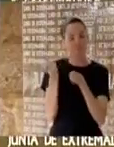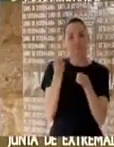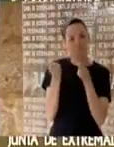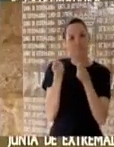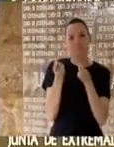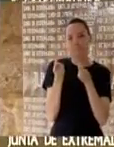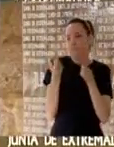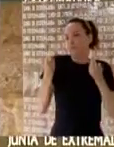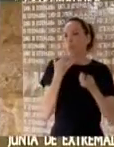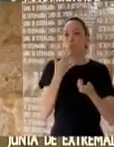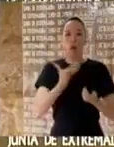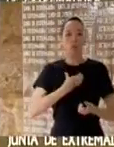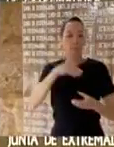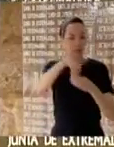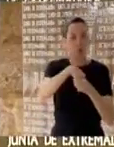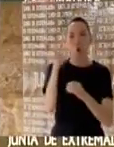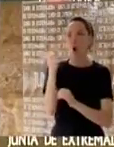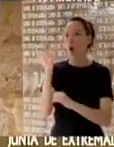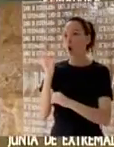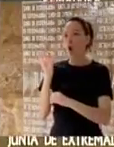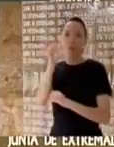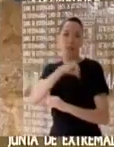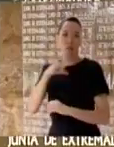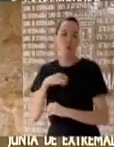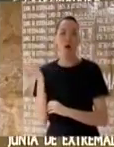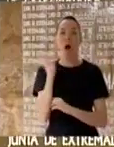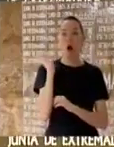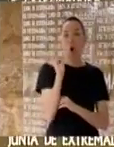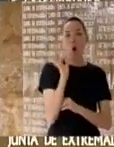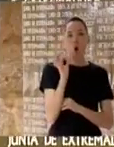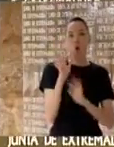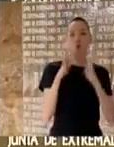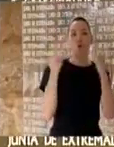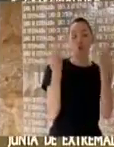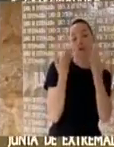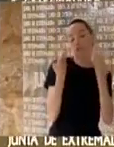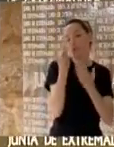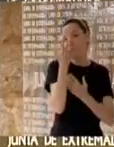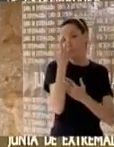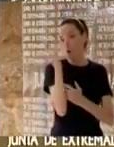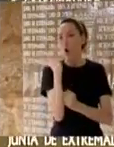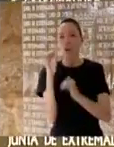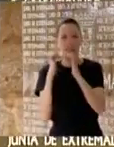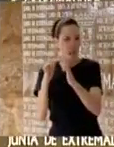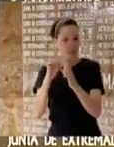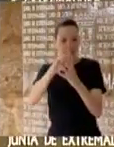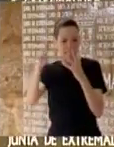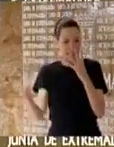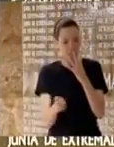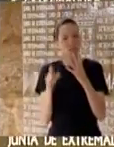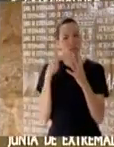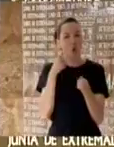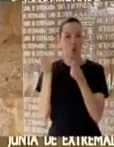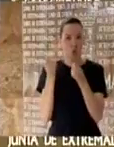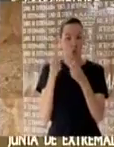comunidad autónoma o en el propio Gobierno de España o en el Congreso de los Diputados o en el Senado, como antes les comentaba, subyacen de estos 5 acuerdos.